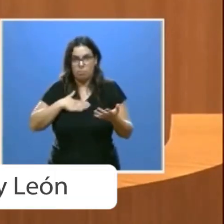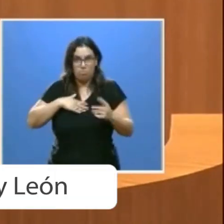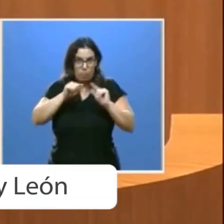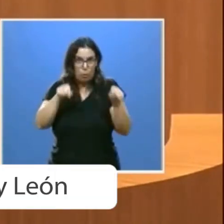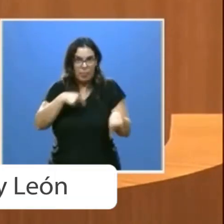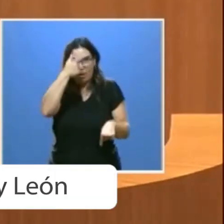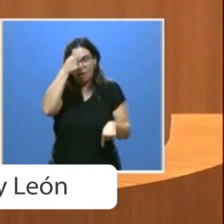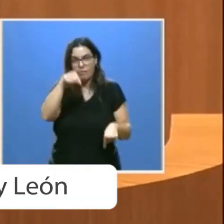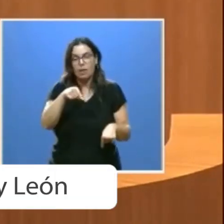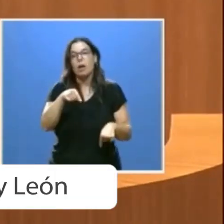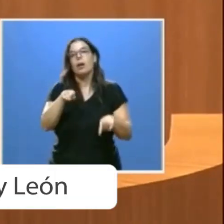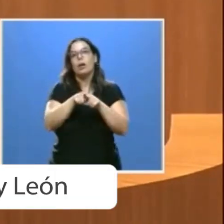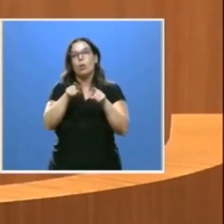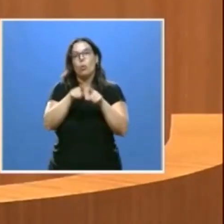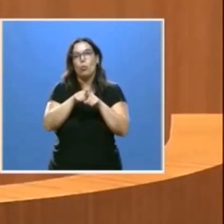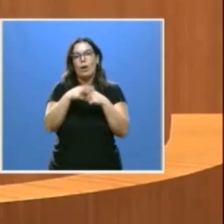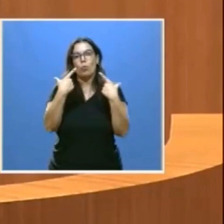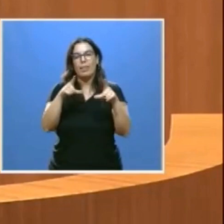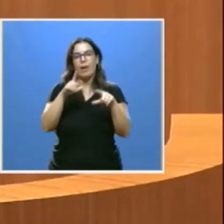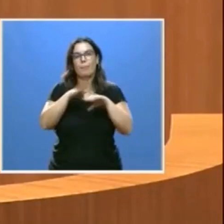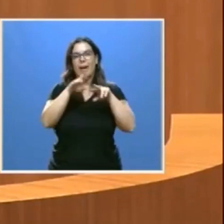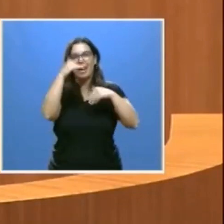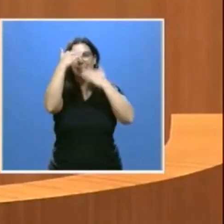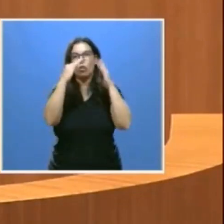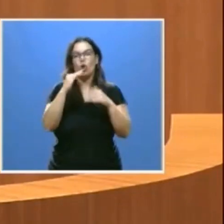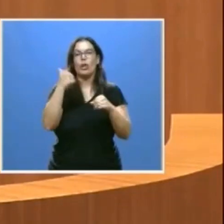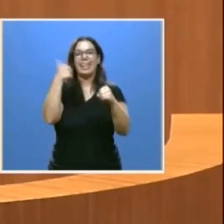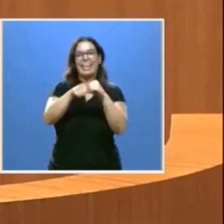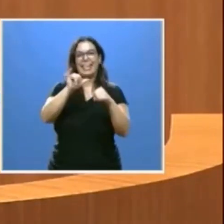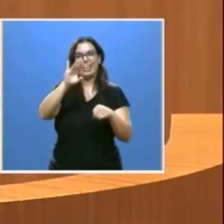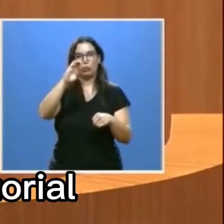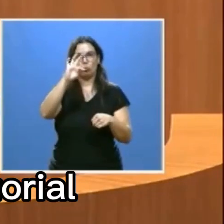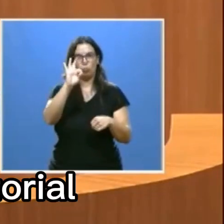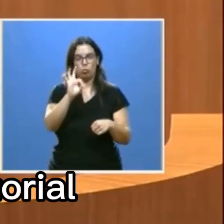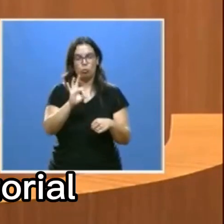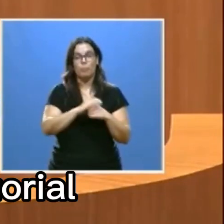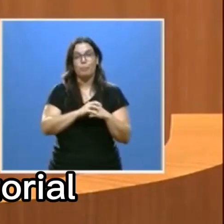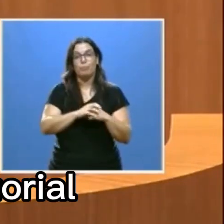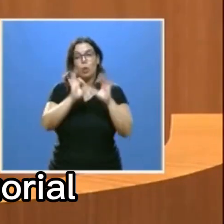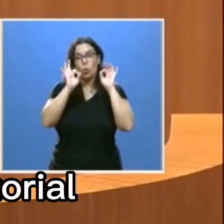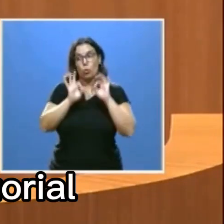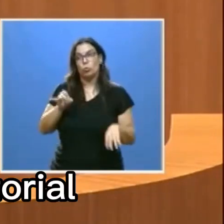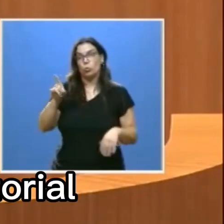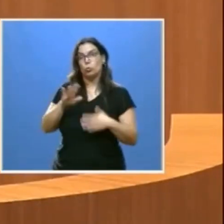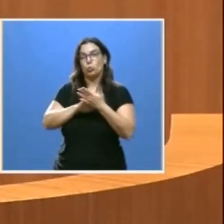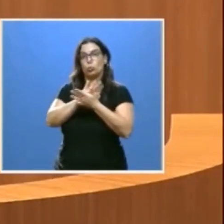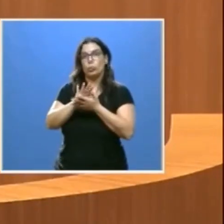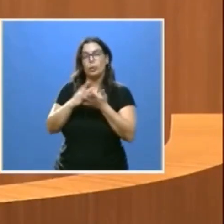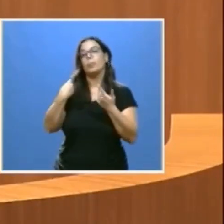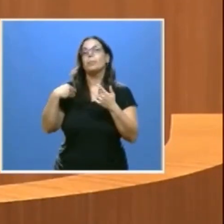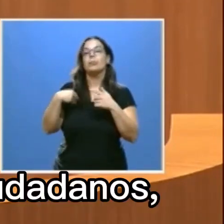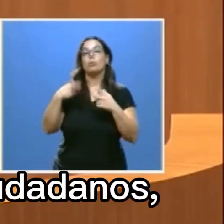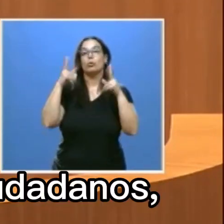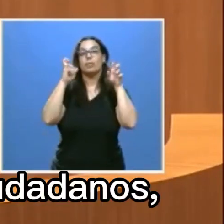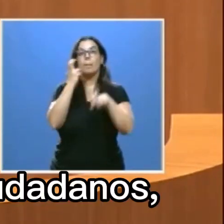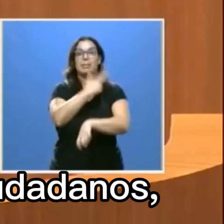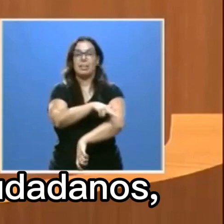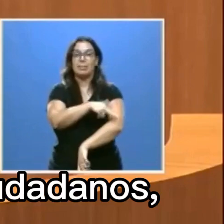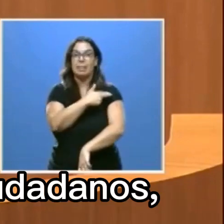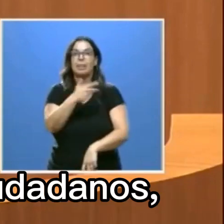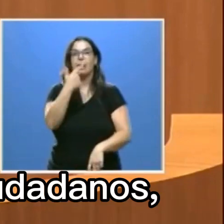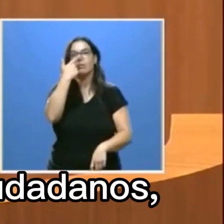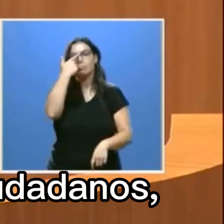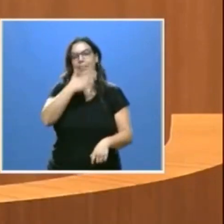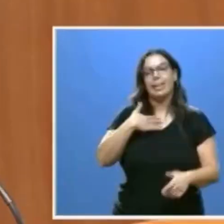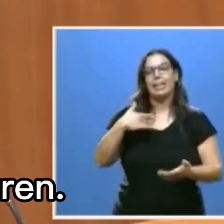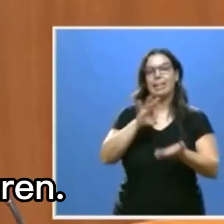Ávila, con una unidad de ICTUS. Fue precisamente el señor Mañueco el que habló de equidad territorial en materia sanitaria y de acercar los